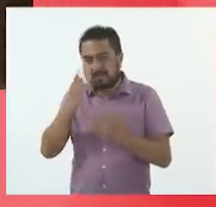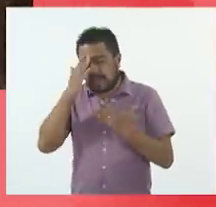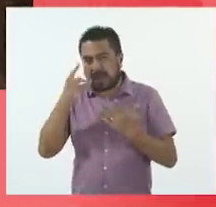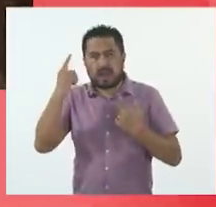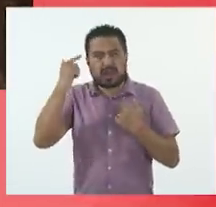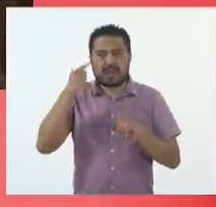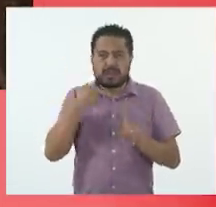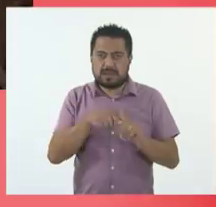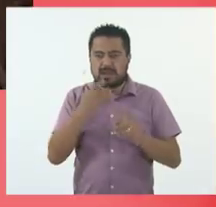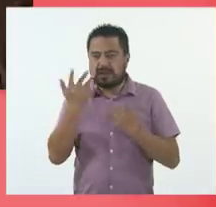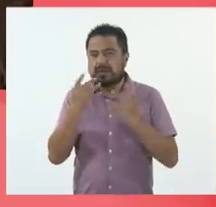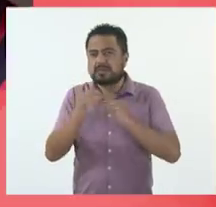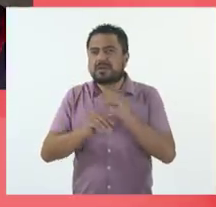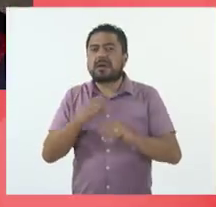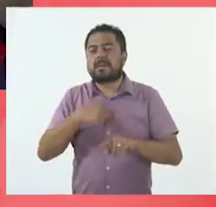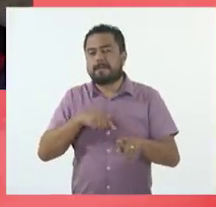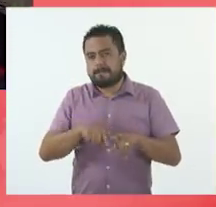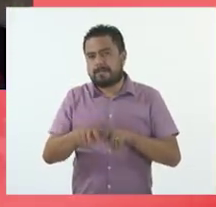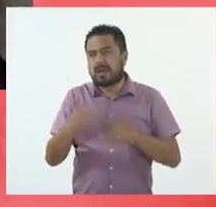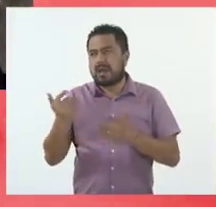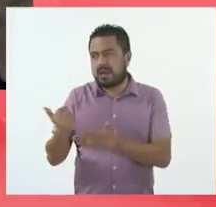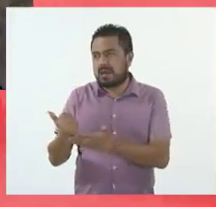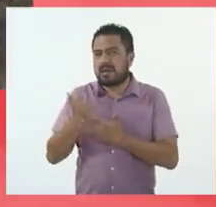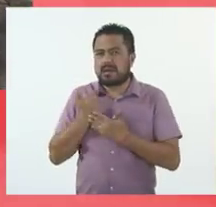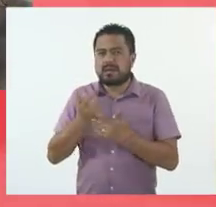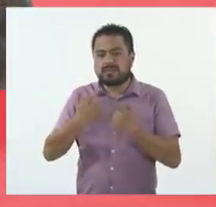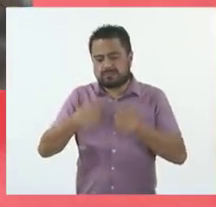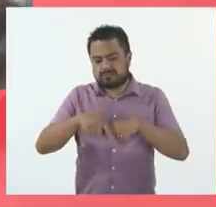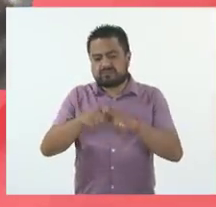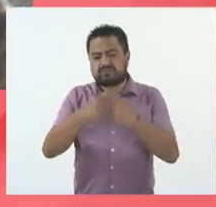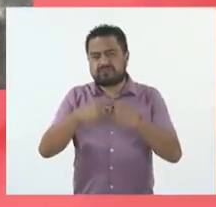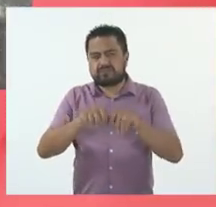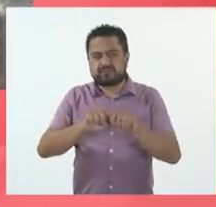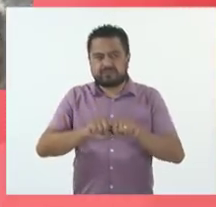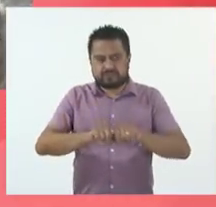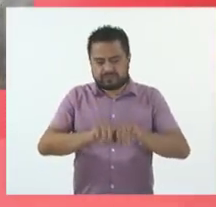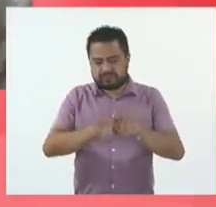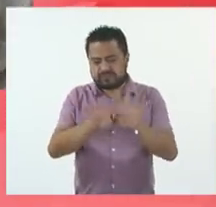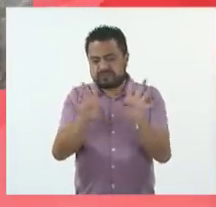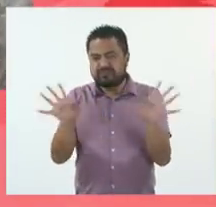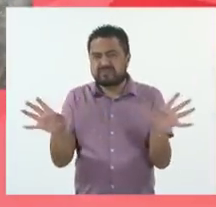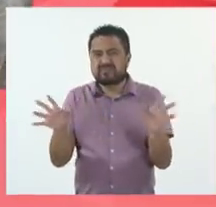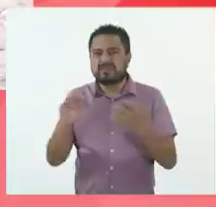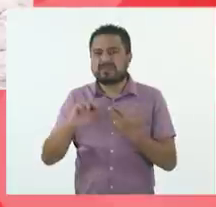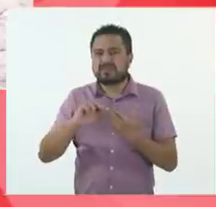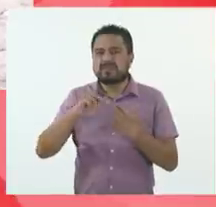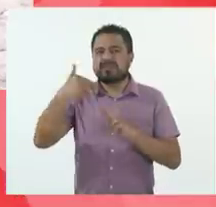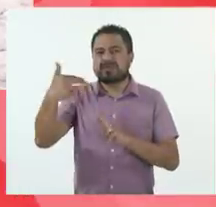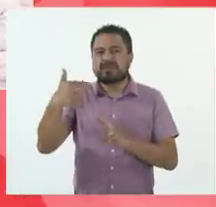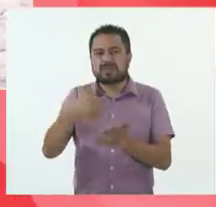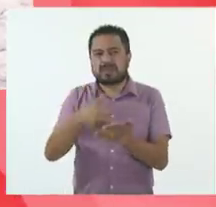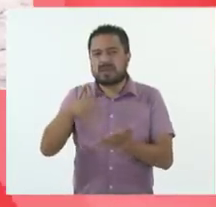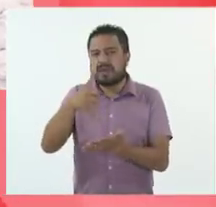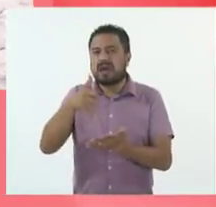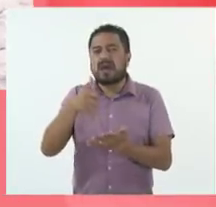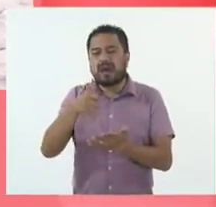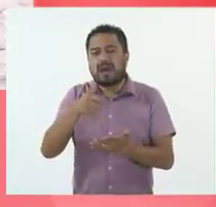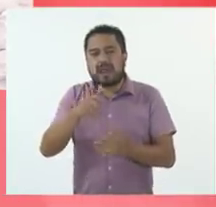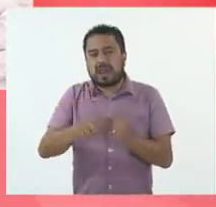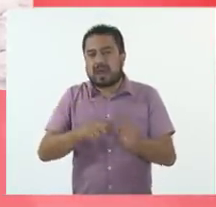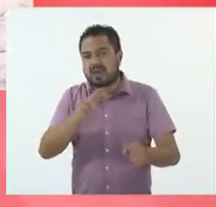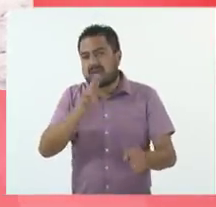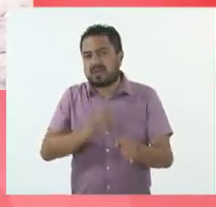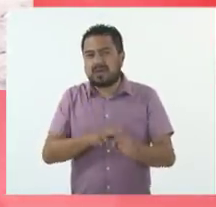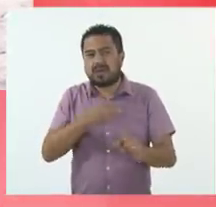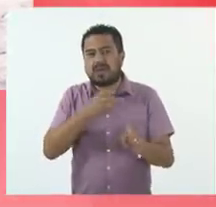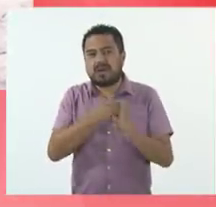muñecas, por ejemplo, ahorita mi hermana me ayudó a tejer lo que es la orilla, que es el hilo de tintes naturales que tenemos aquí.